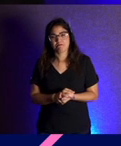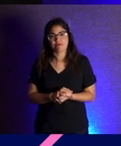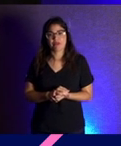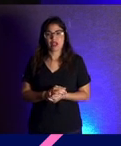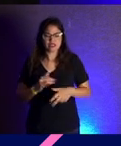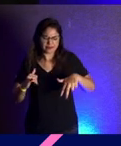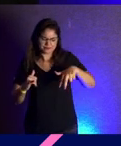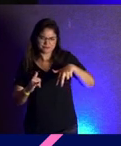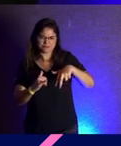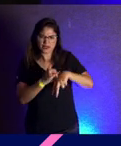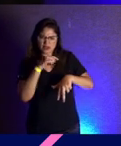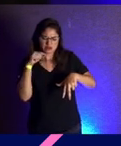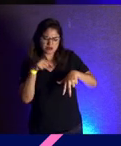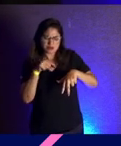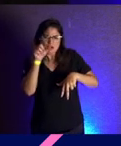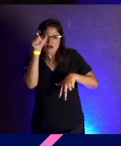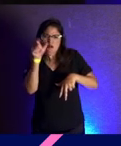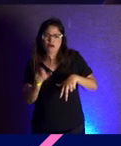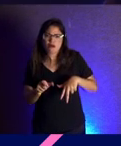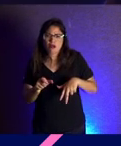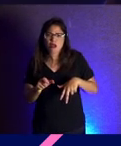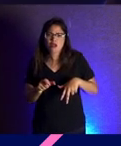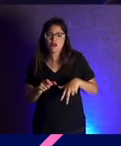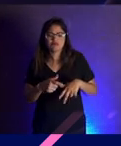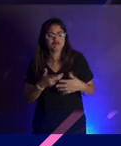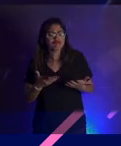es lo paralizado.